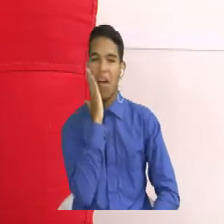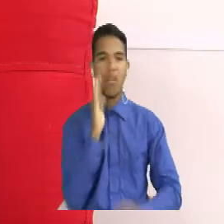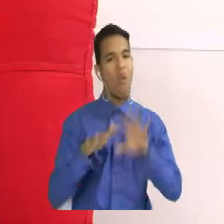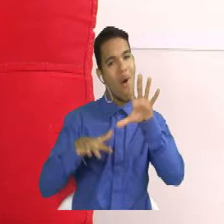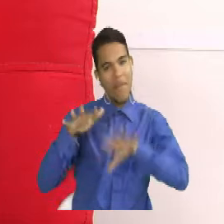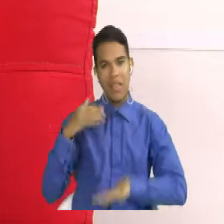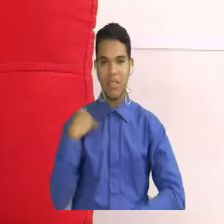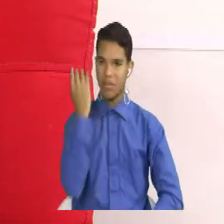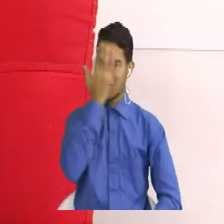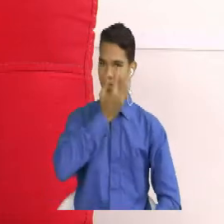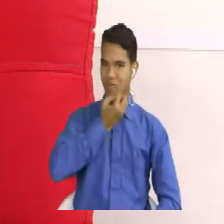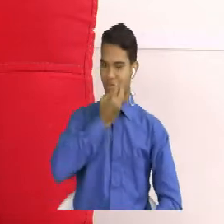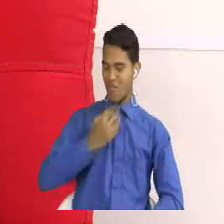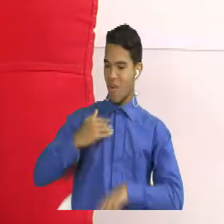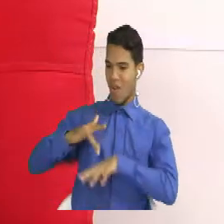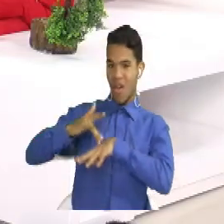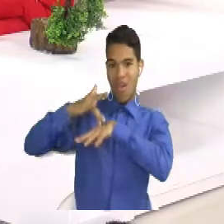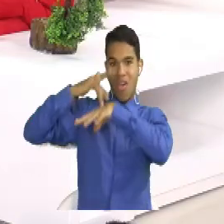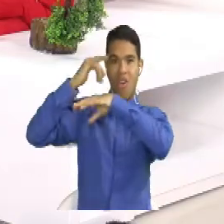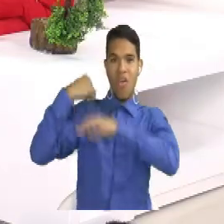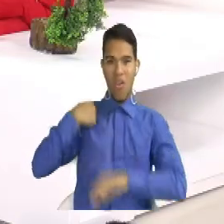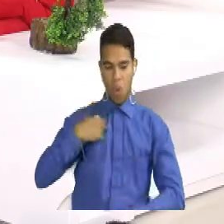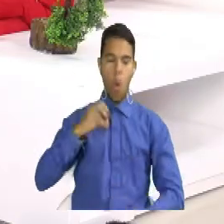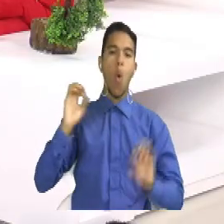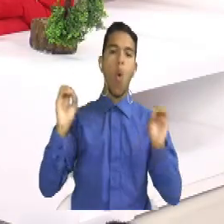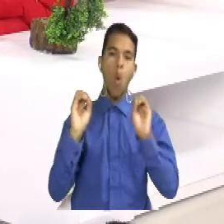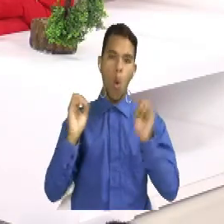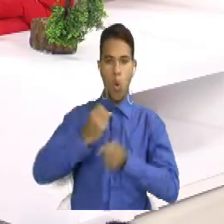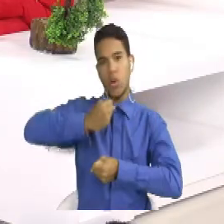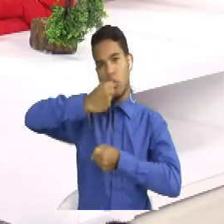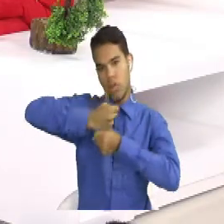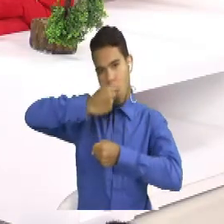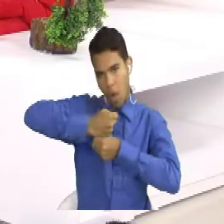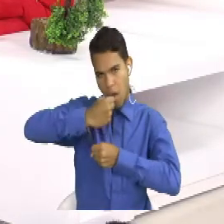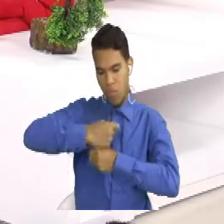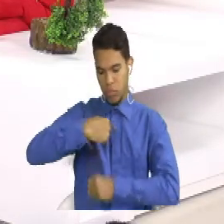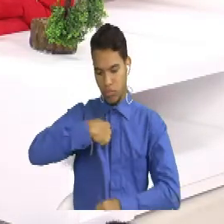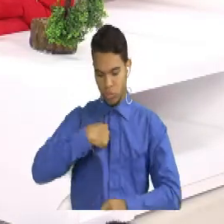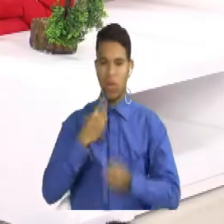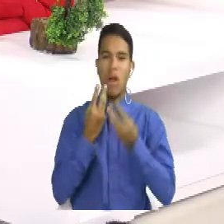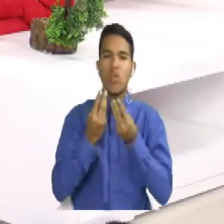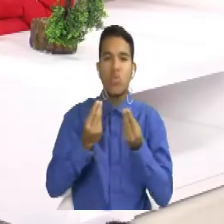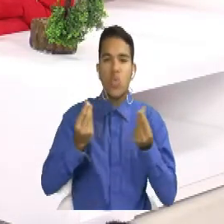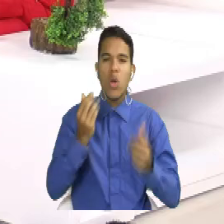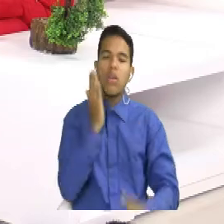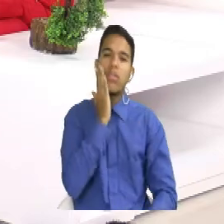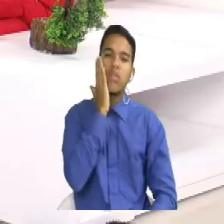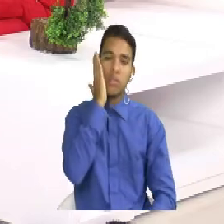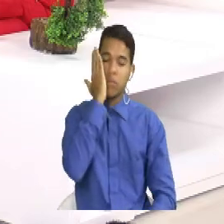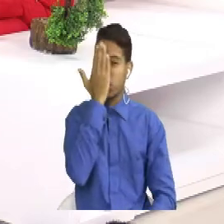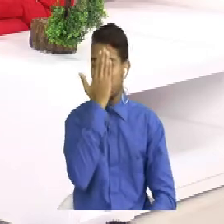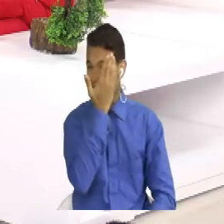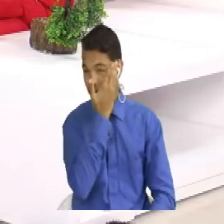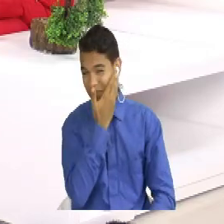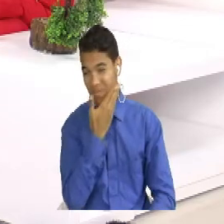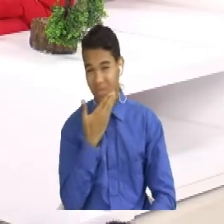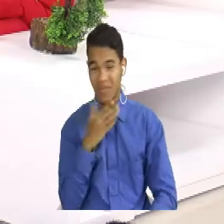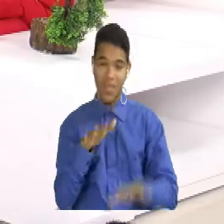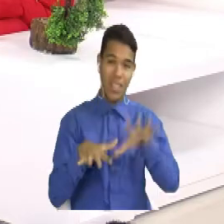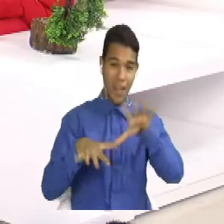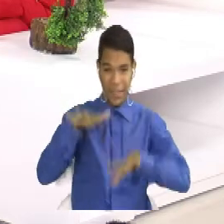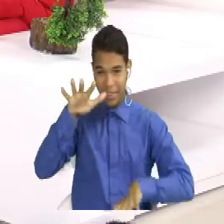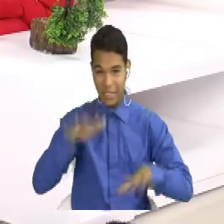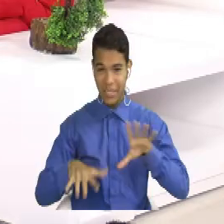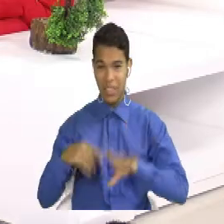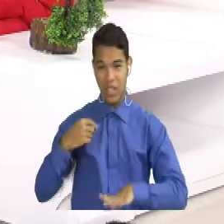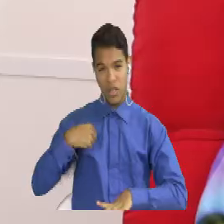ocasiones, para nuestro trabajo debe ser un tipo de maquillaje suave para determinada ocasión. Y yo pienso de que más que